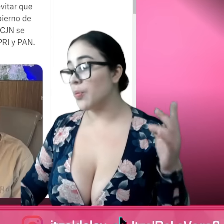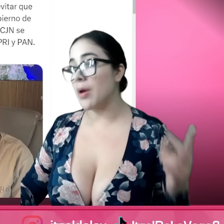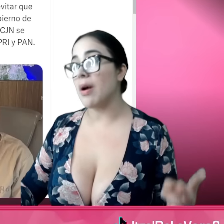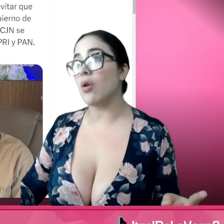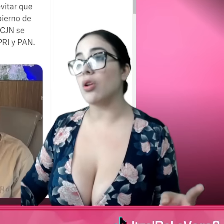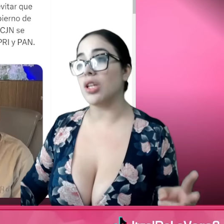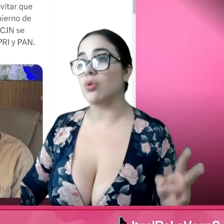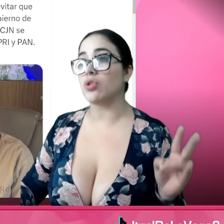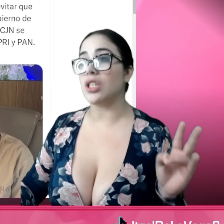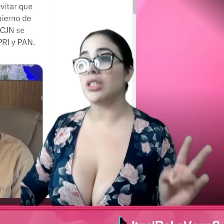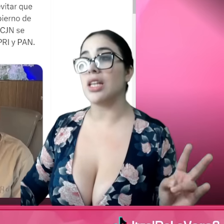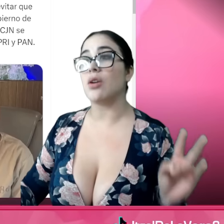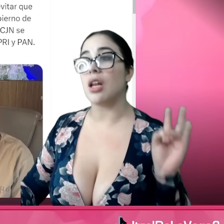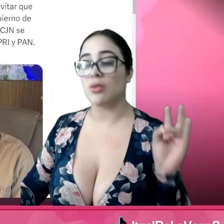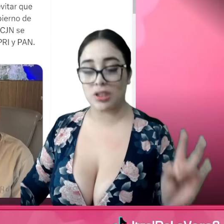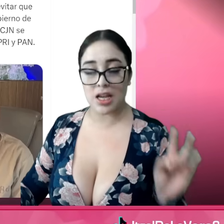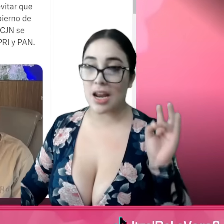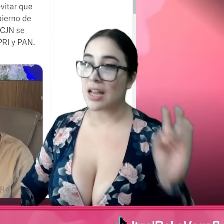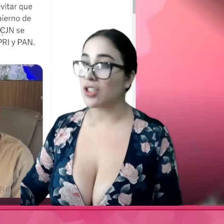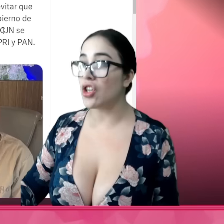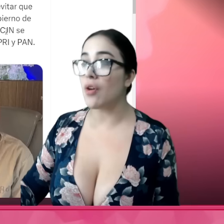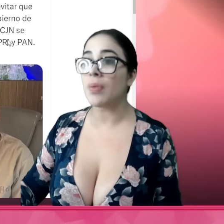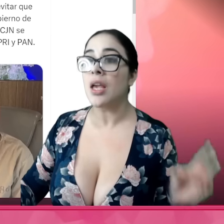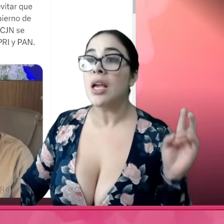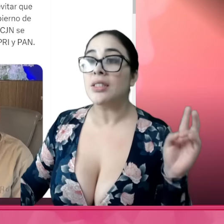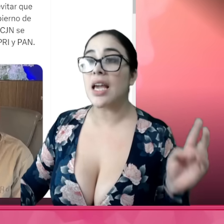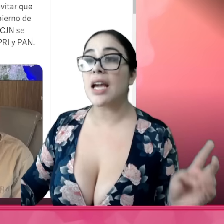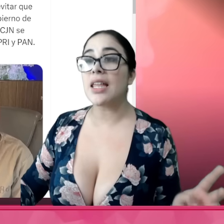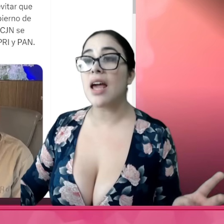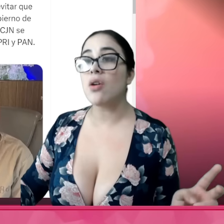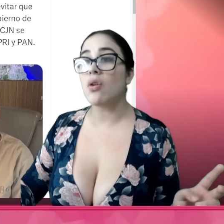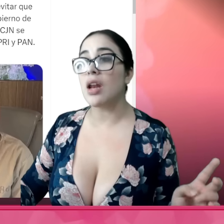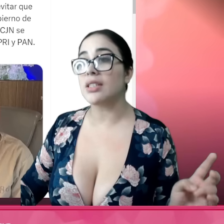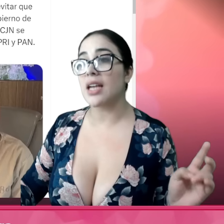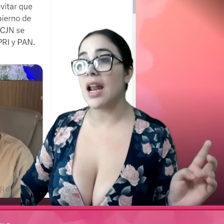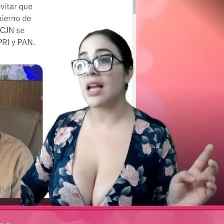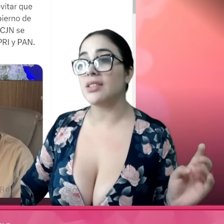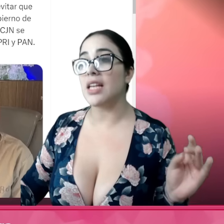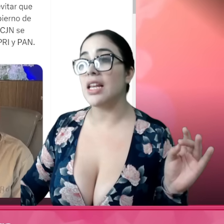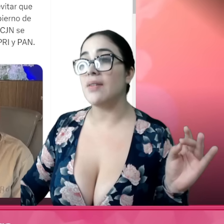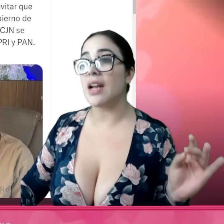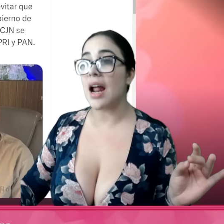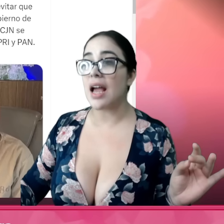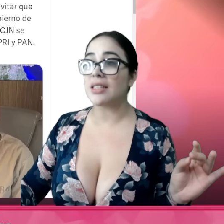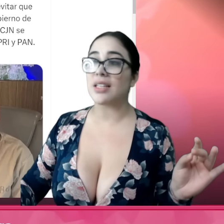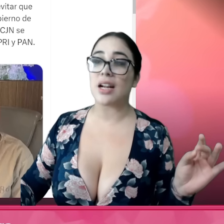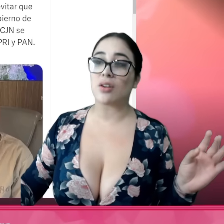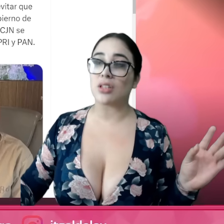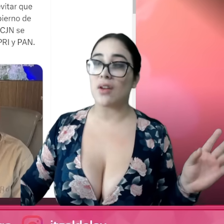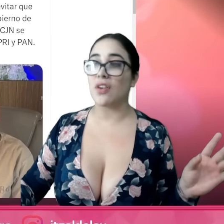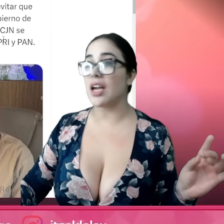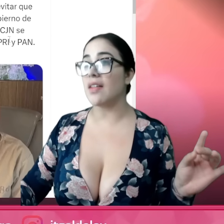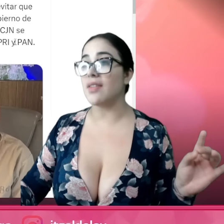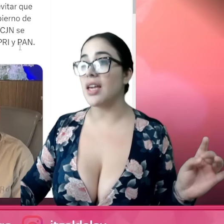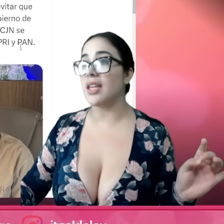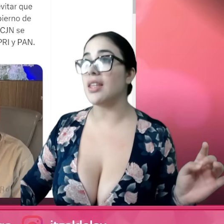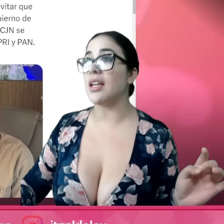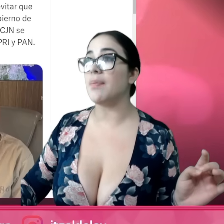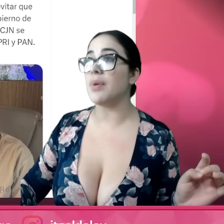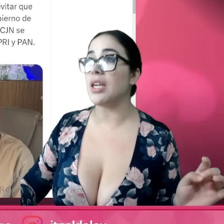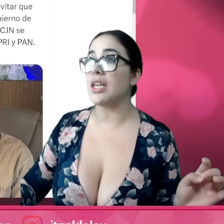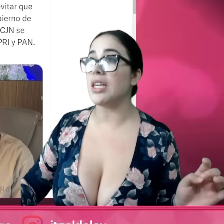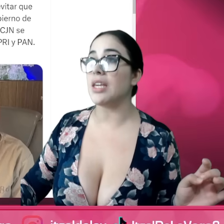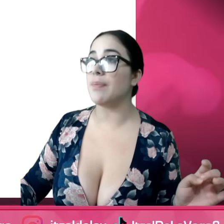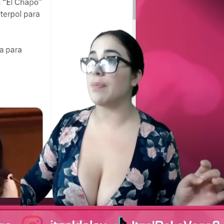La Suprema Corte de la Justicia de la Nación se quedaron con las ganas de liberar a este narcotraficante